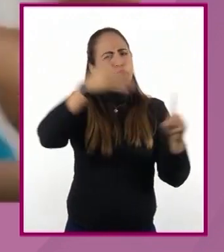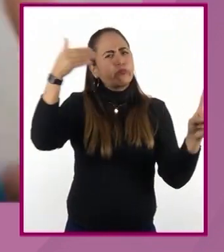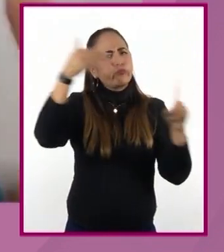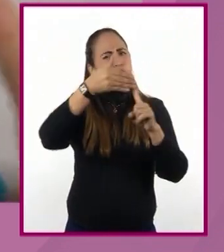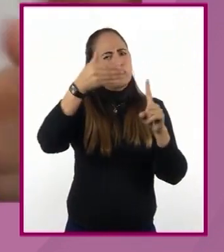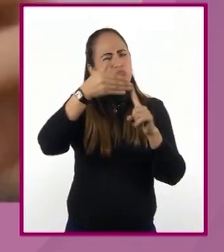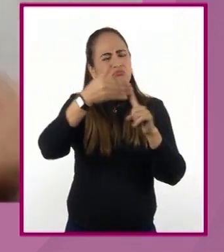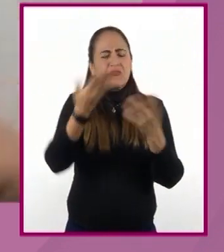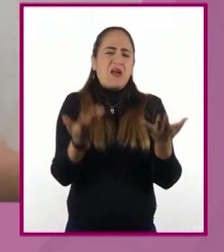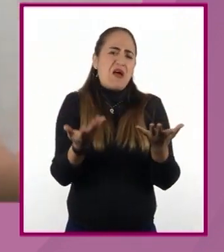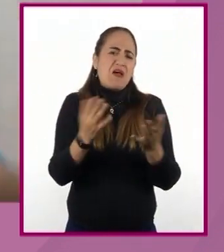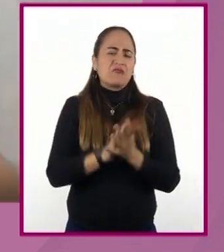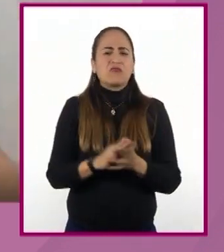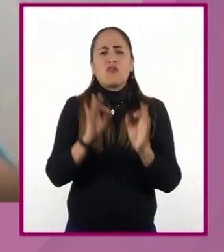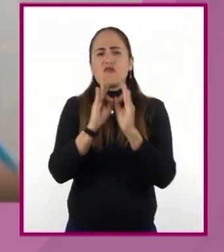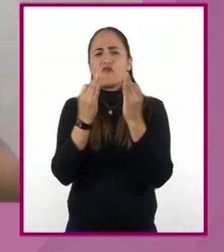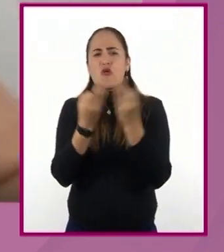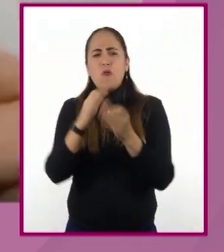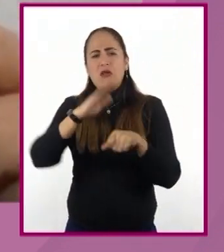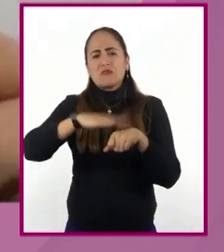más tradicionales, como